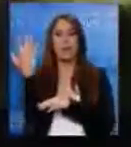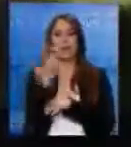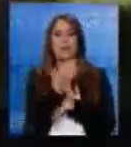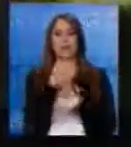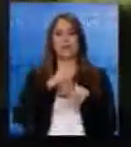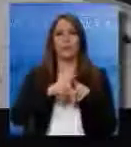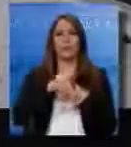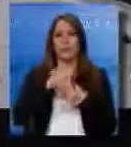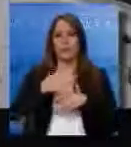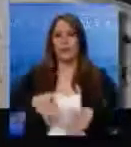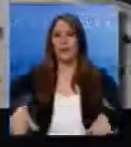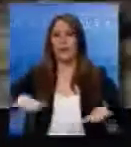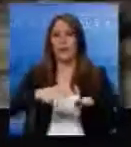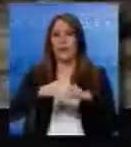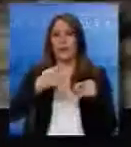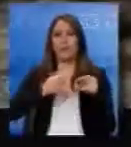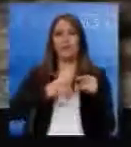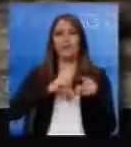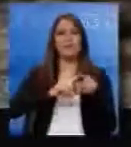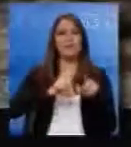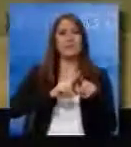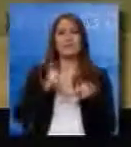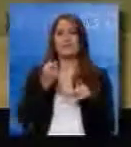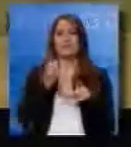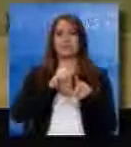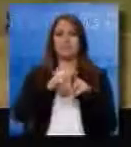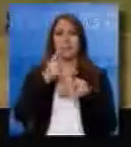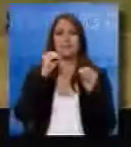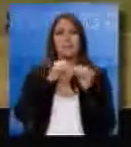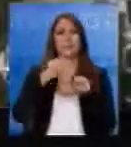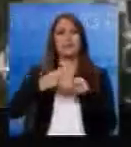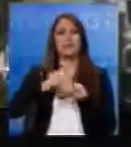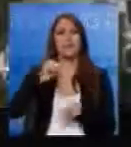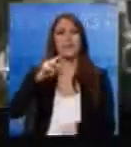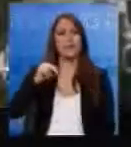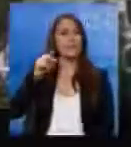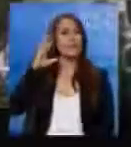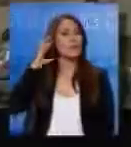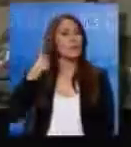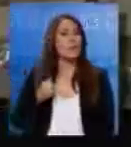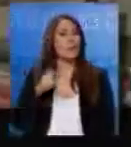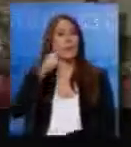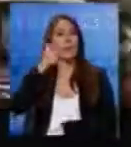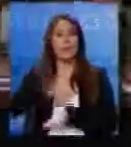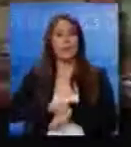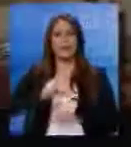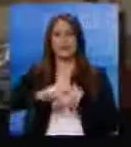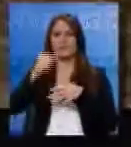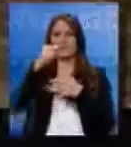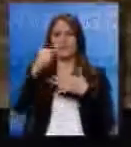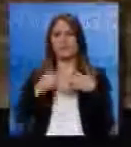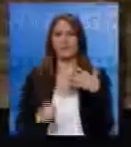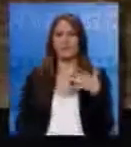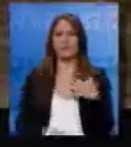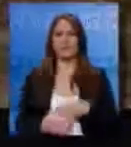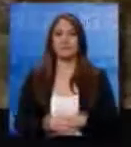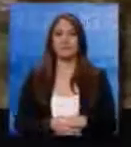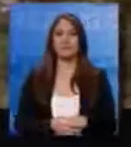nevados, lagos, Quito, las cascadas de Pangua, Ingapirca, Cuenca, Loja, entre otras.